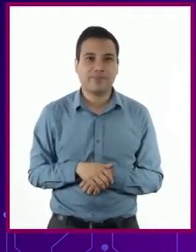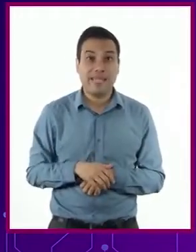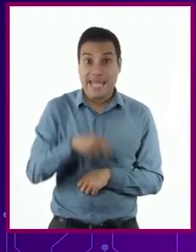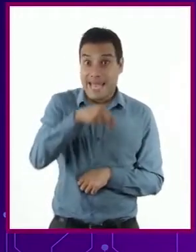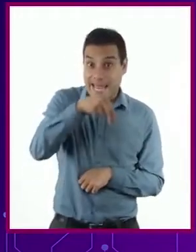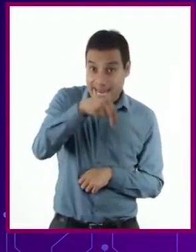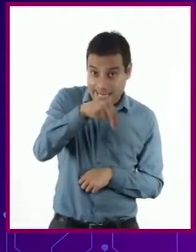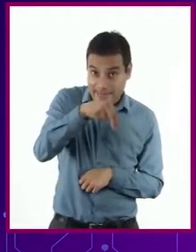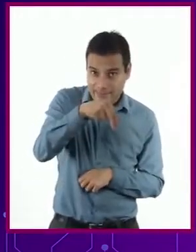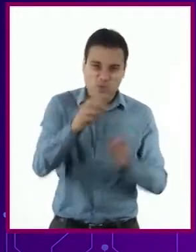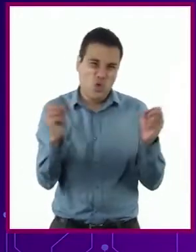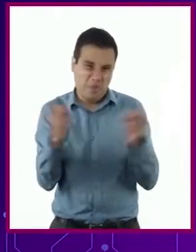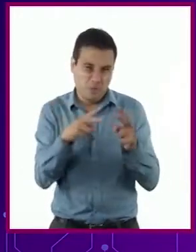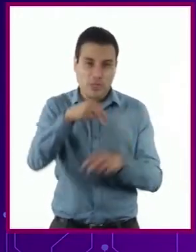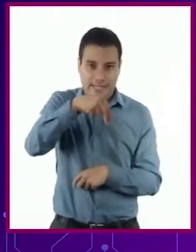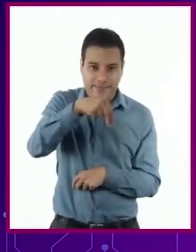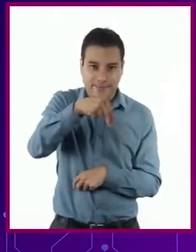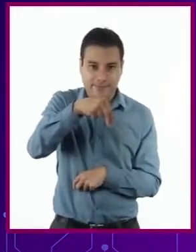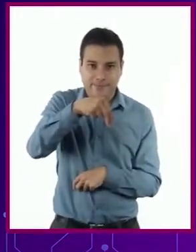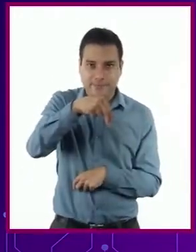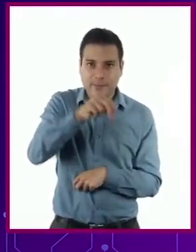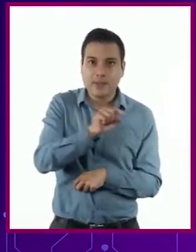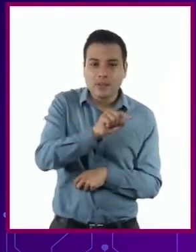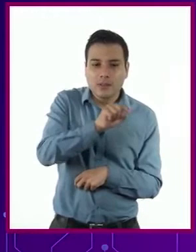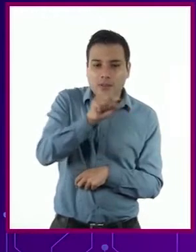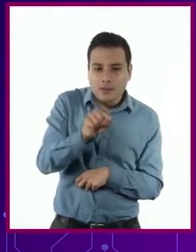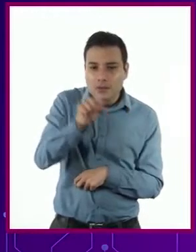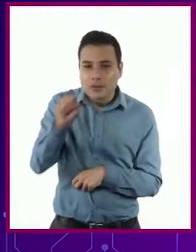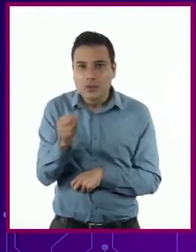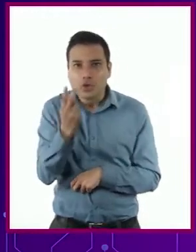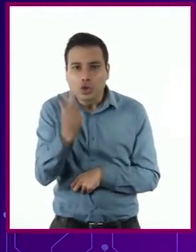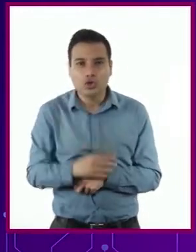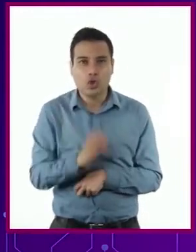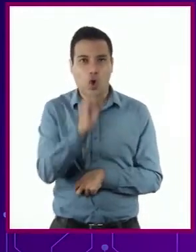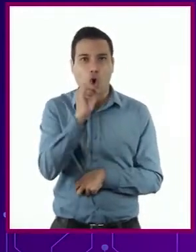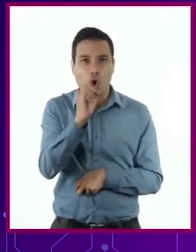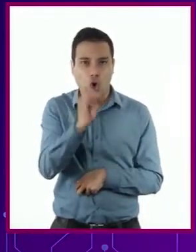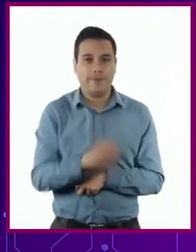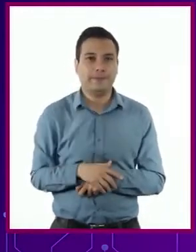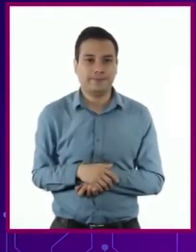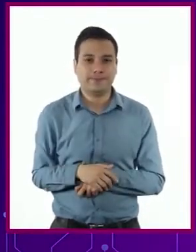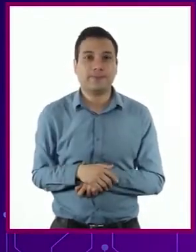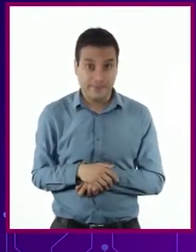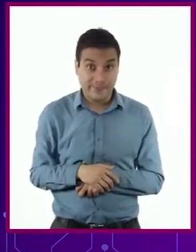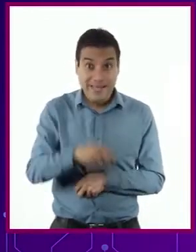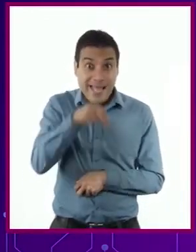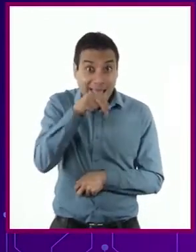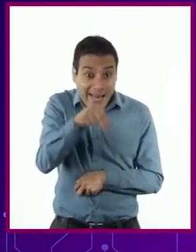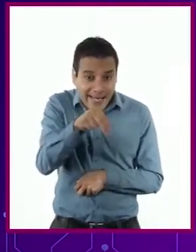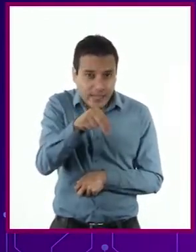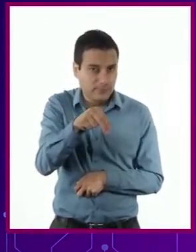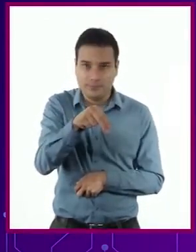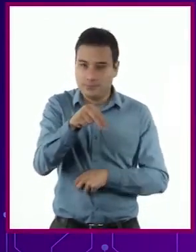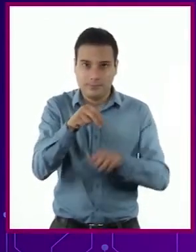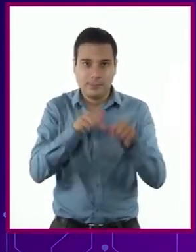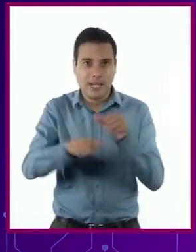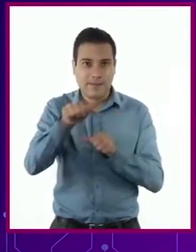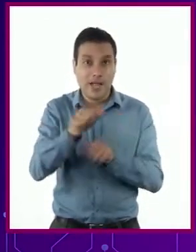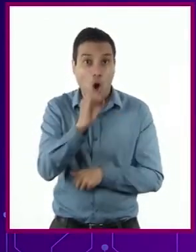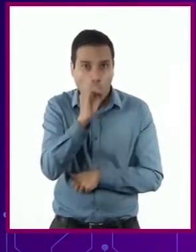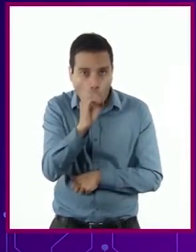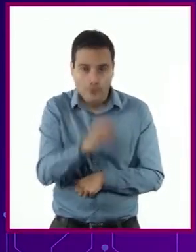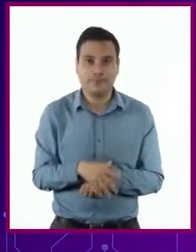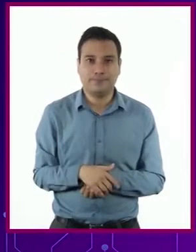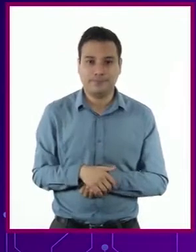N y 2 lugares después está la letra O. Entonces, en lugar de escribir N, escribo O.